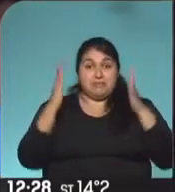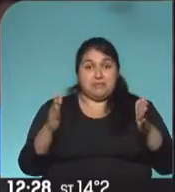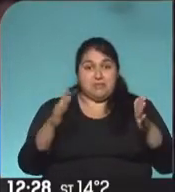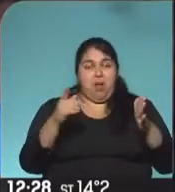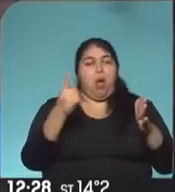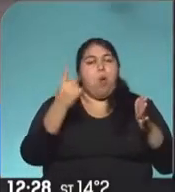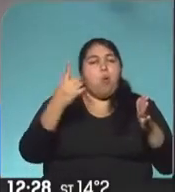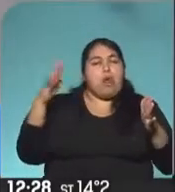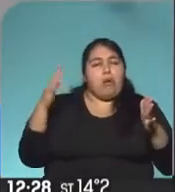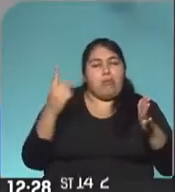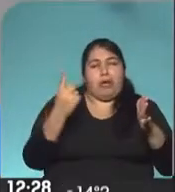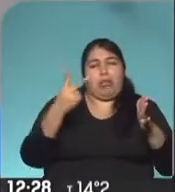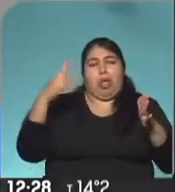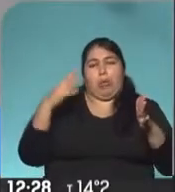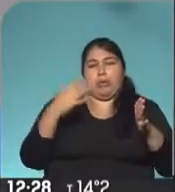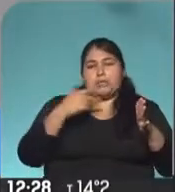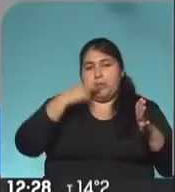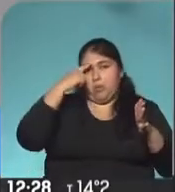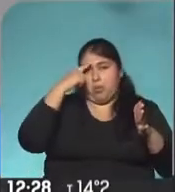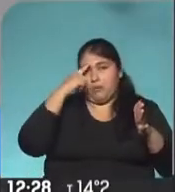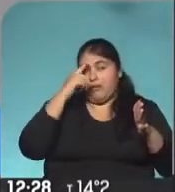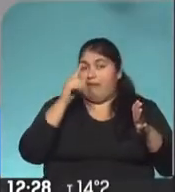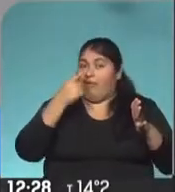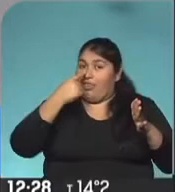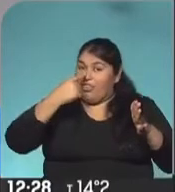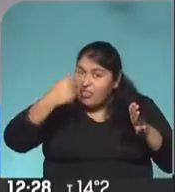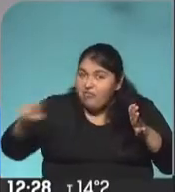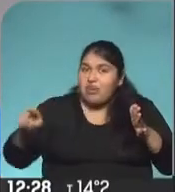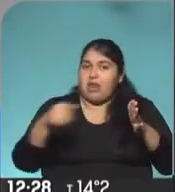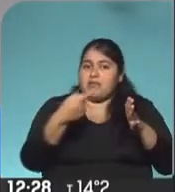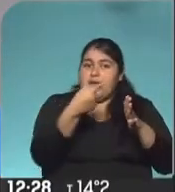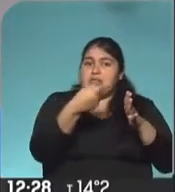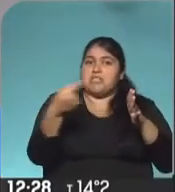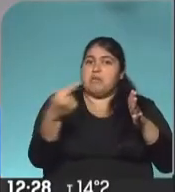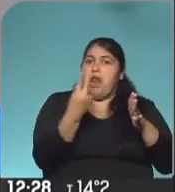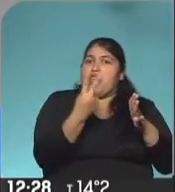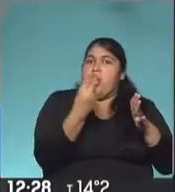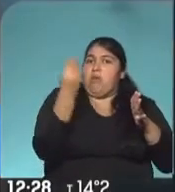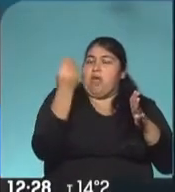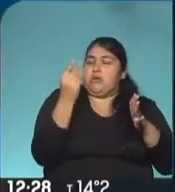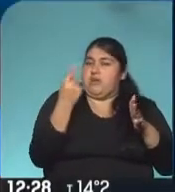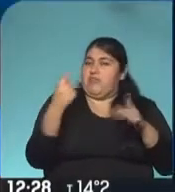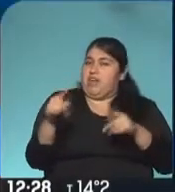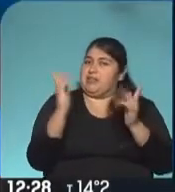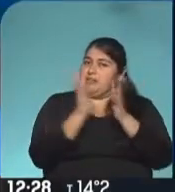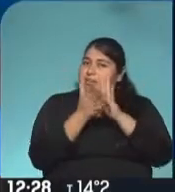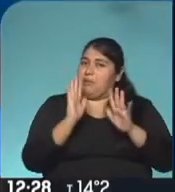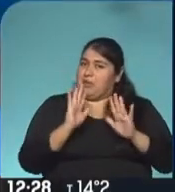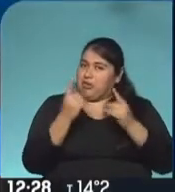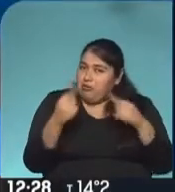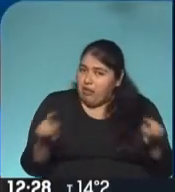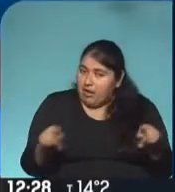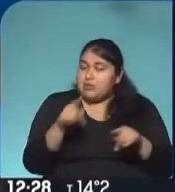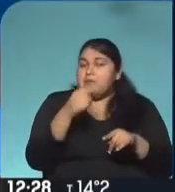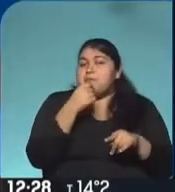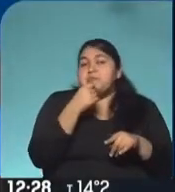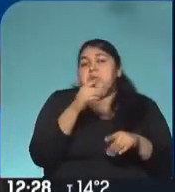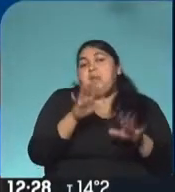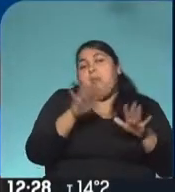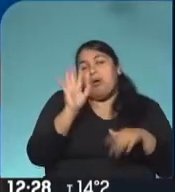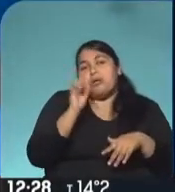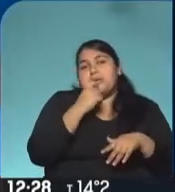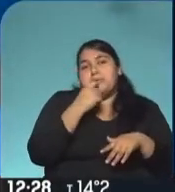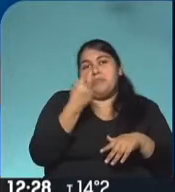12 veces por mes que una o dos veces por semana entonces son diferentes los tratamientos si tenemos las dos en la segunda oportunidad dos veces por semana